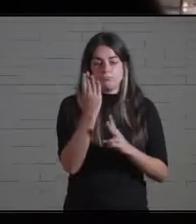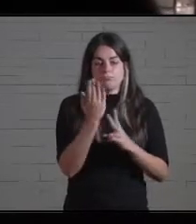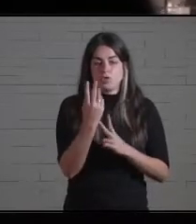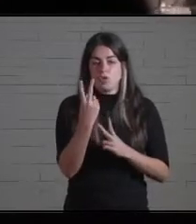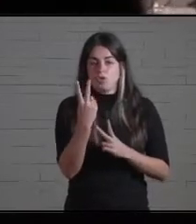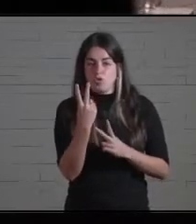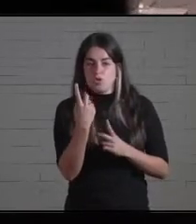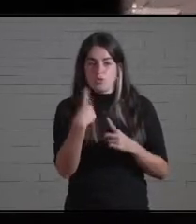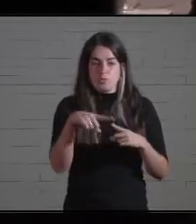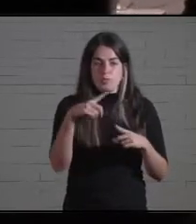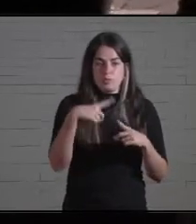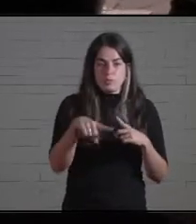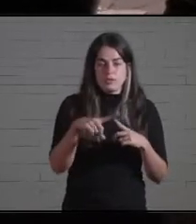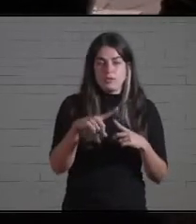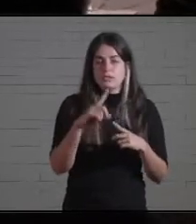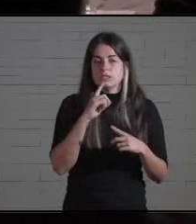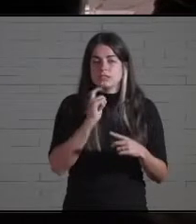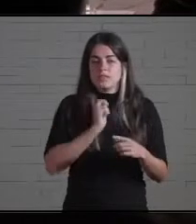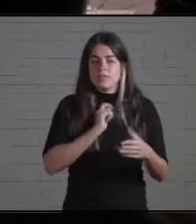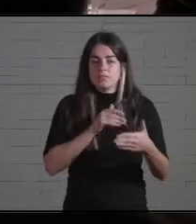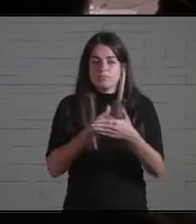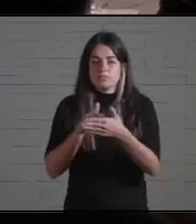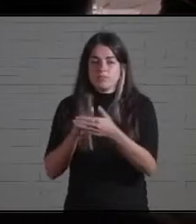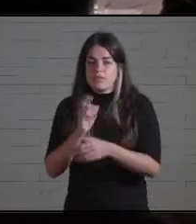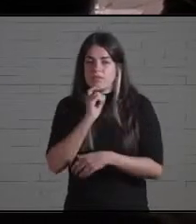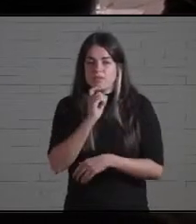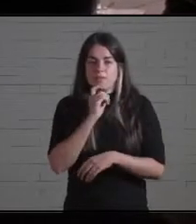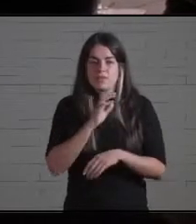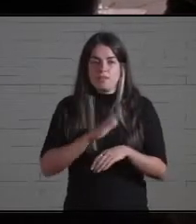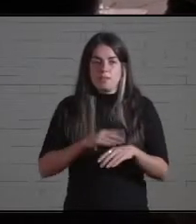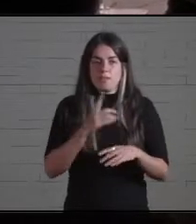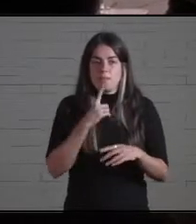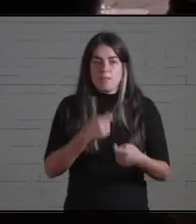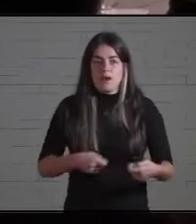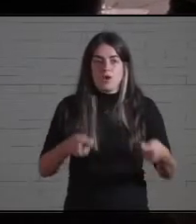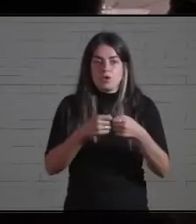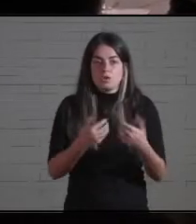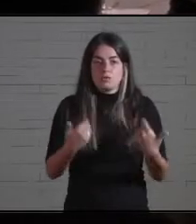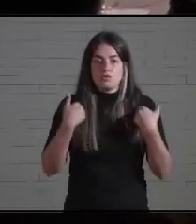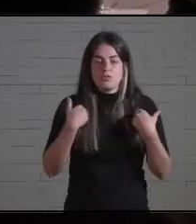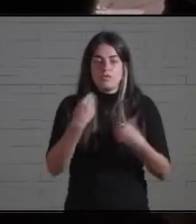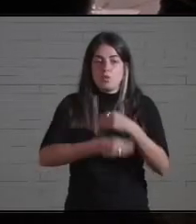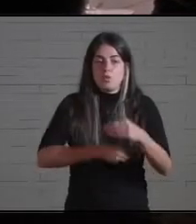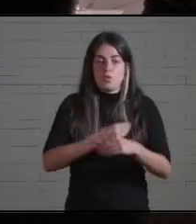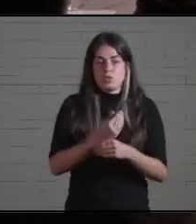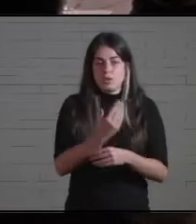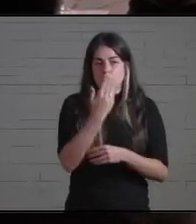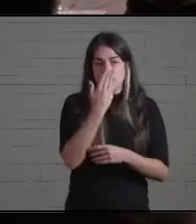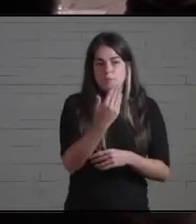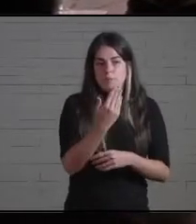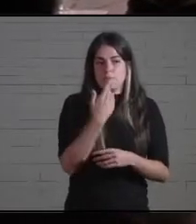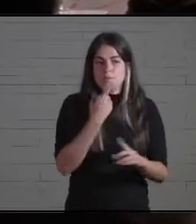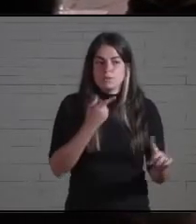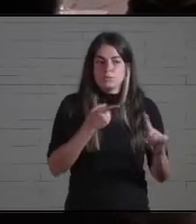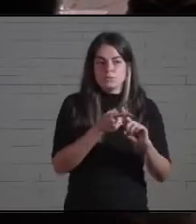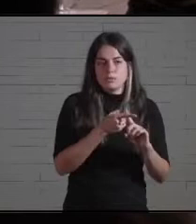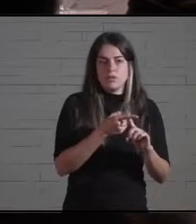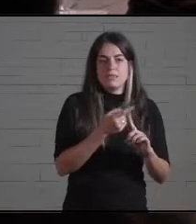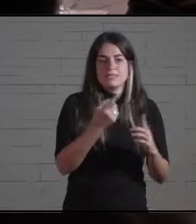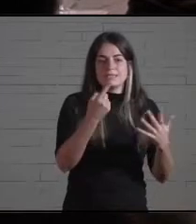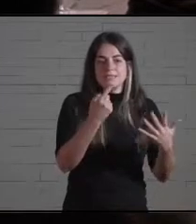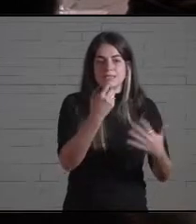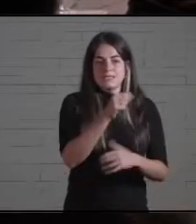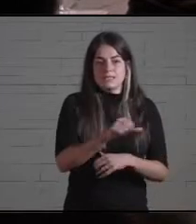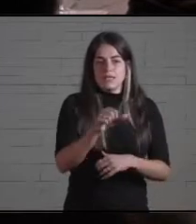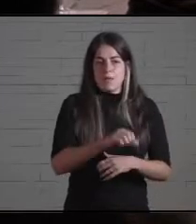que generan una dificultad para el uso corresponsable del permiso. Y es que fuerzan a cogerse el permiso durante